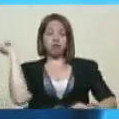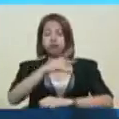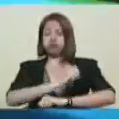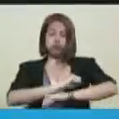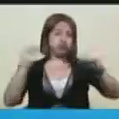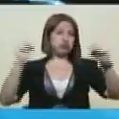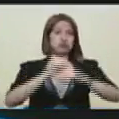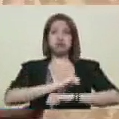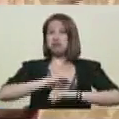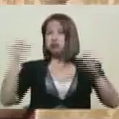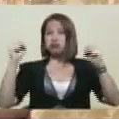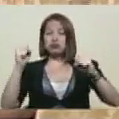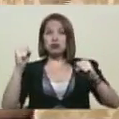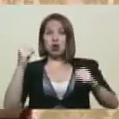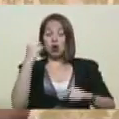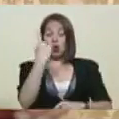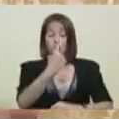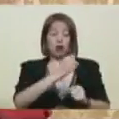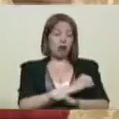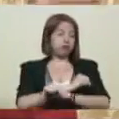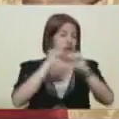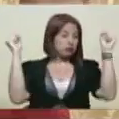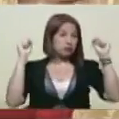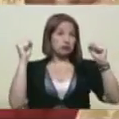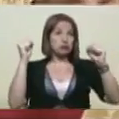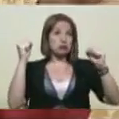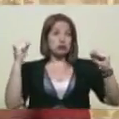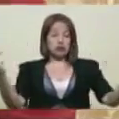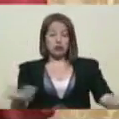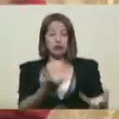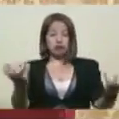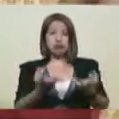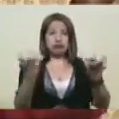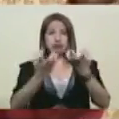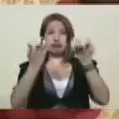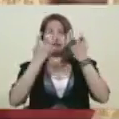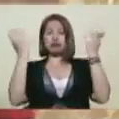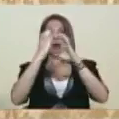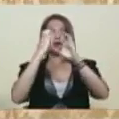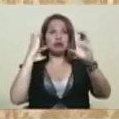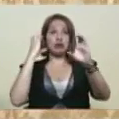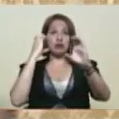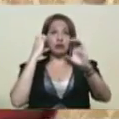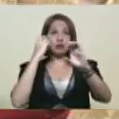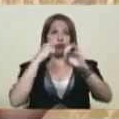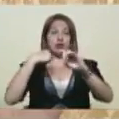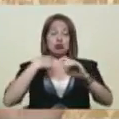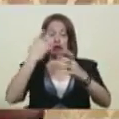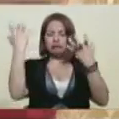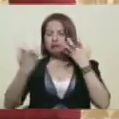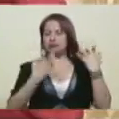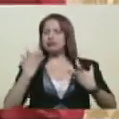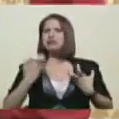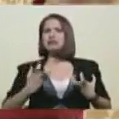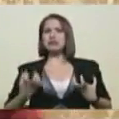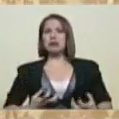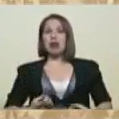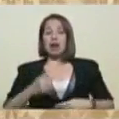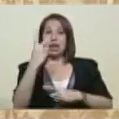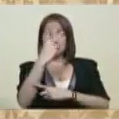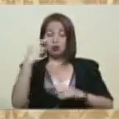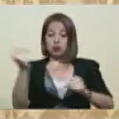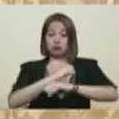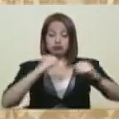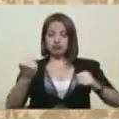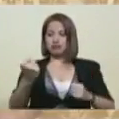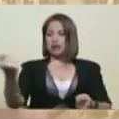molotov. Una explotó, que fue la que agarró candela a toda la unidad, y me quemé yo. La segunda no explotó, que fue la que me